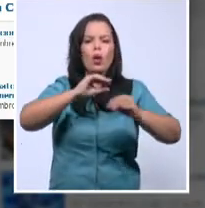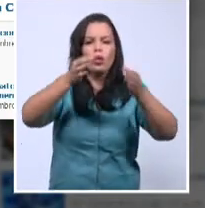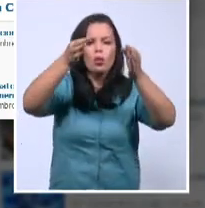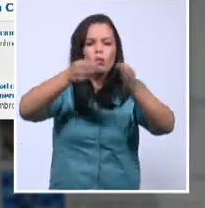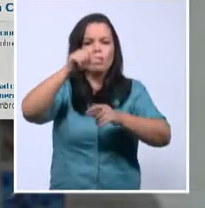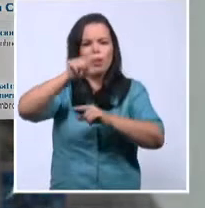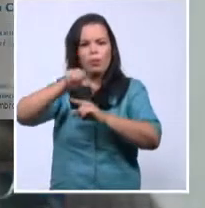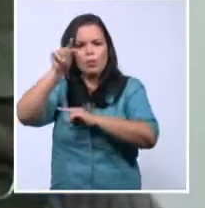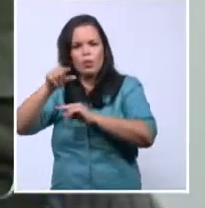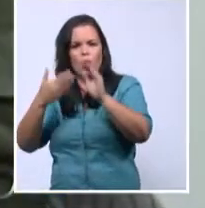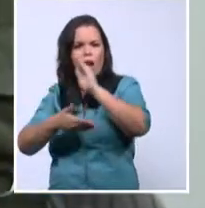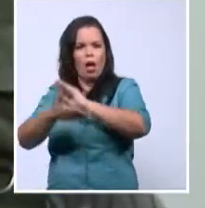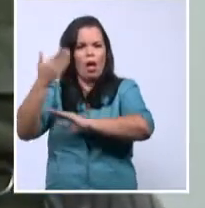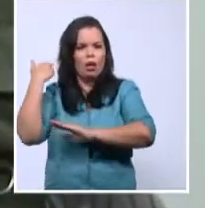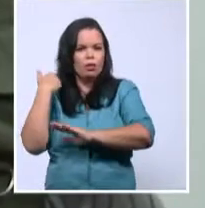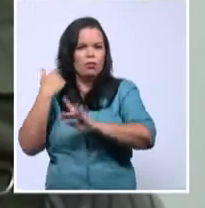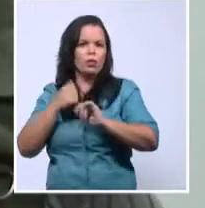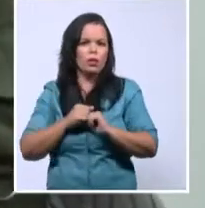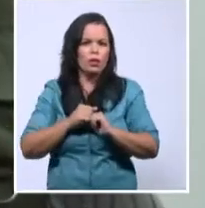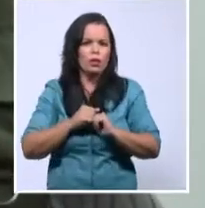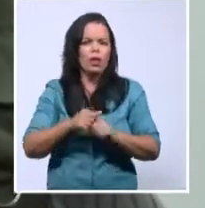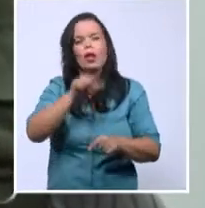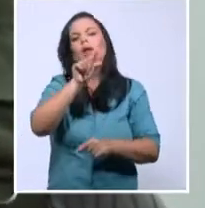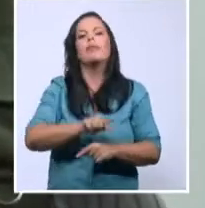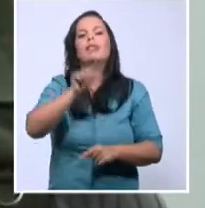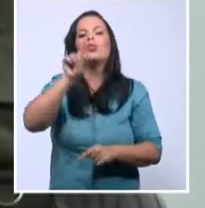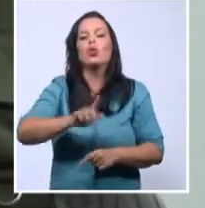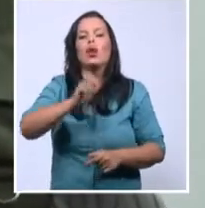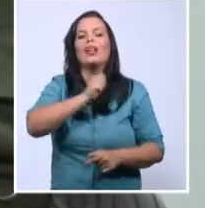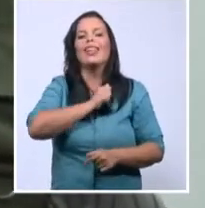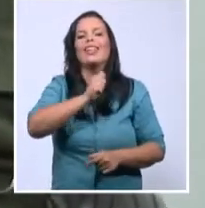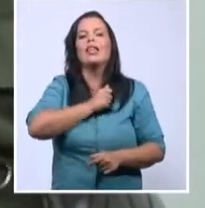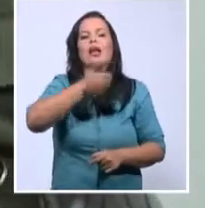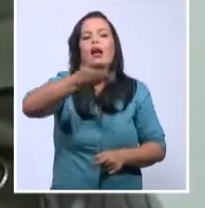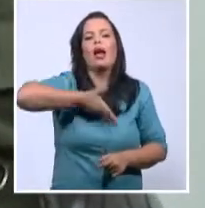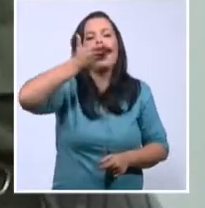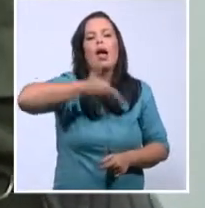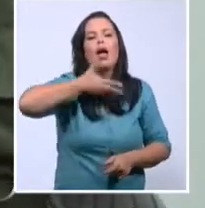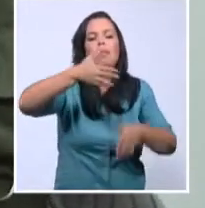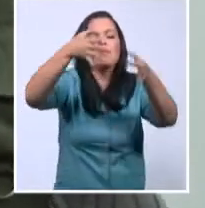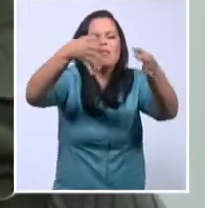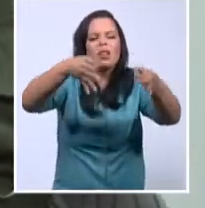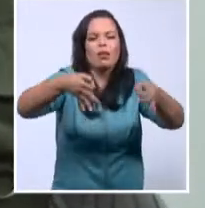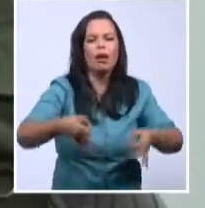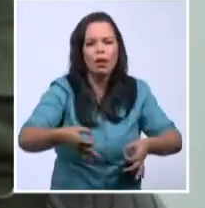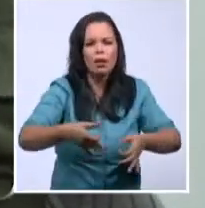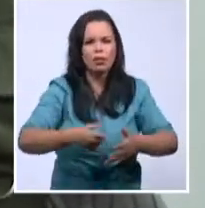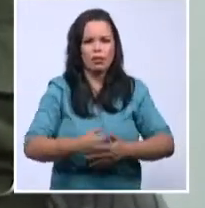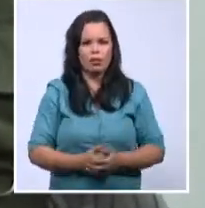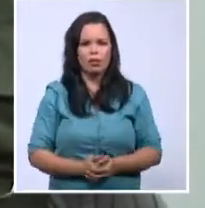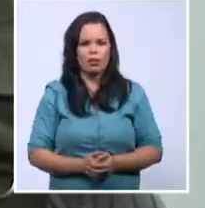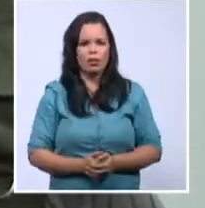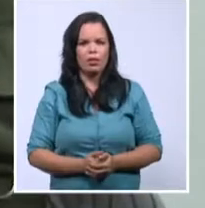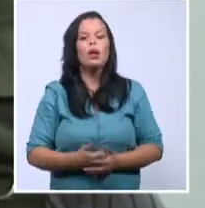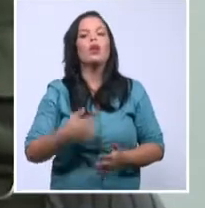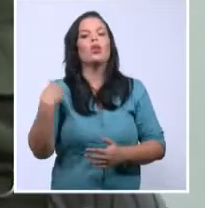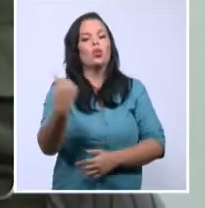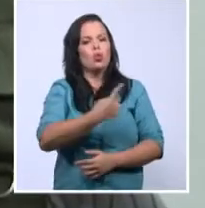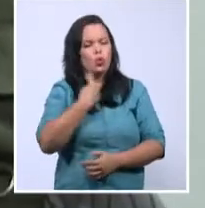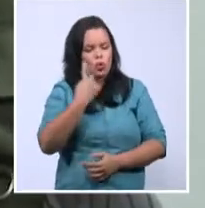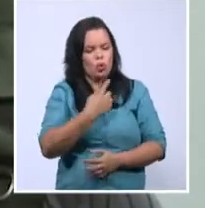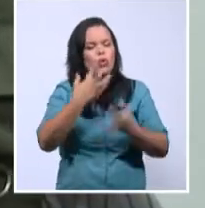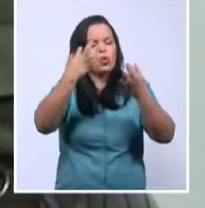más democracia en nuestro socialismo, que desean plantear inquietudes legítimas que tienen y que siempre estaremos dispuestos a abordar, porque el